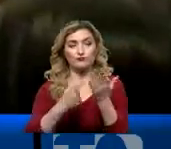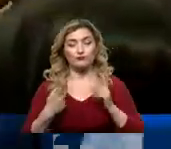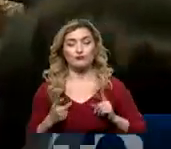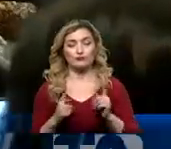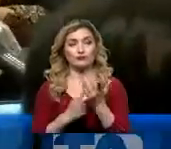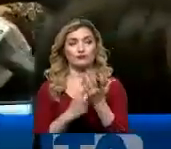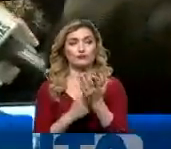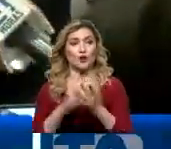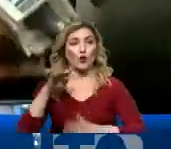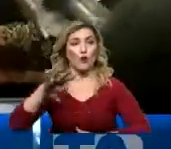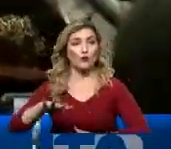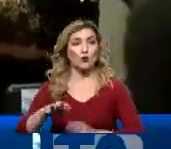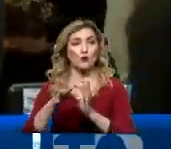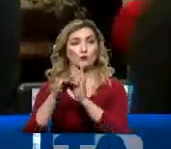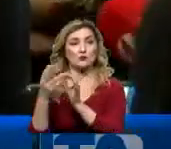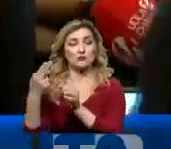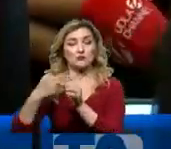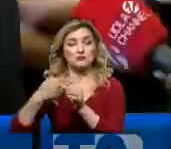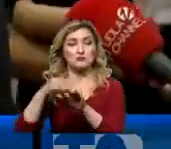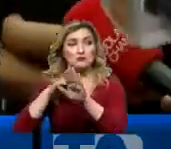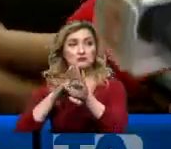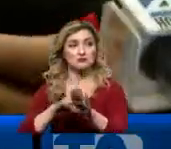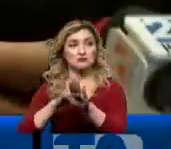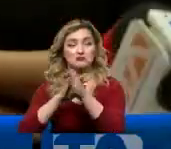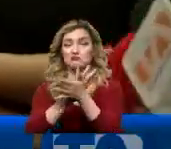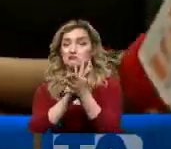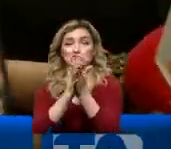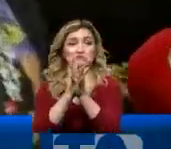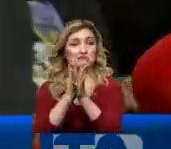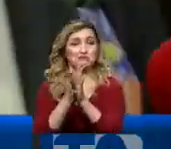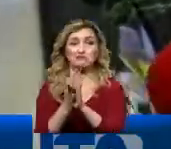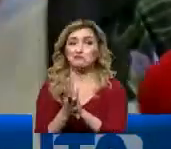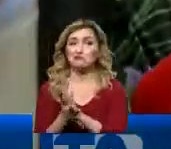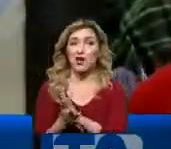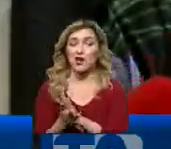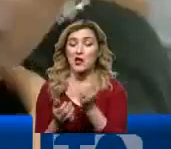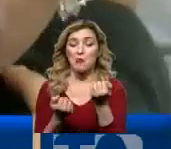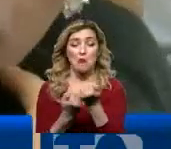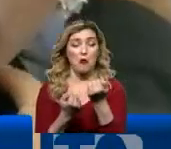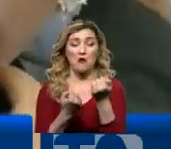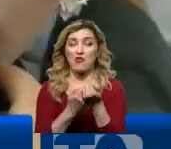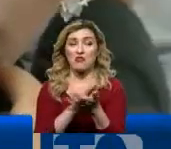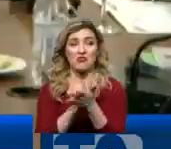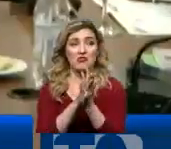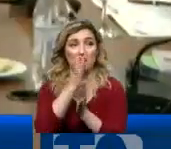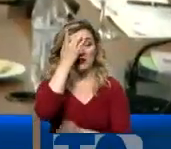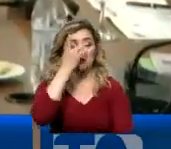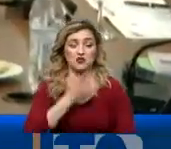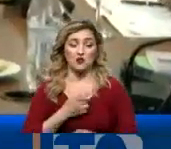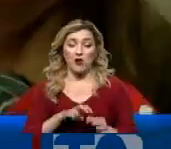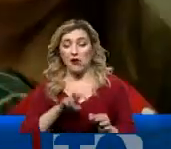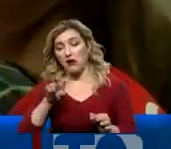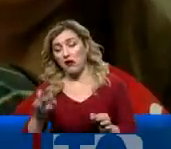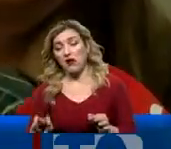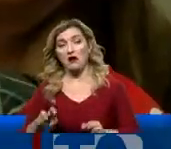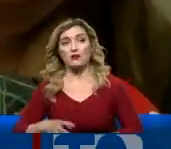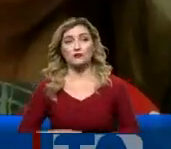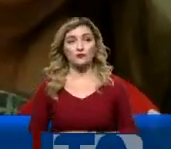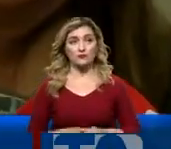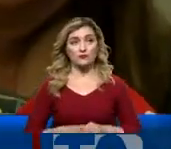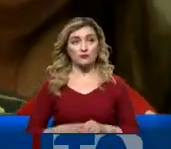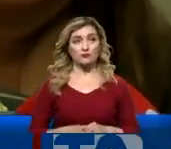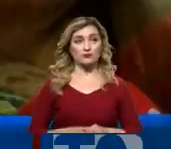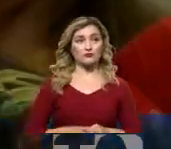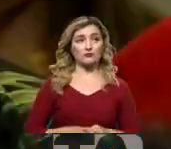Cuatro meses sin lograr que sus compañeros de comisión den quórum a sus convocatorias, María José Carrión decidió dar un paso al costado. He presentado ahorita